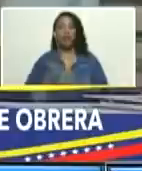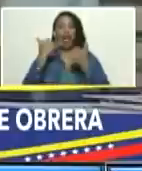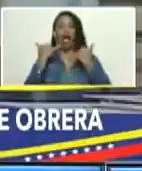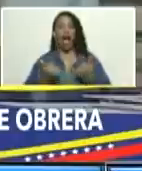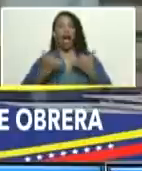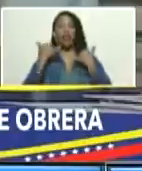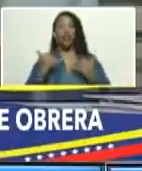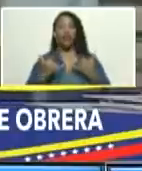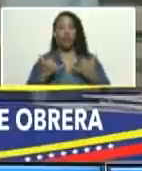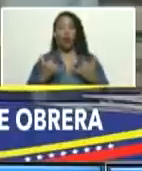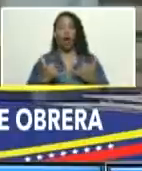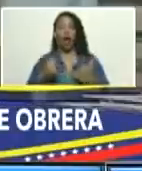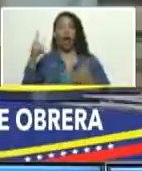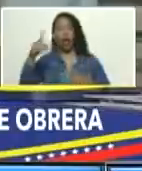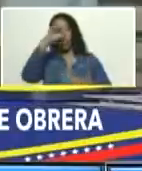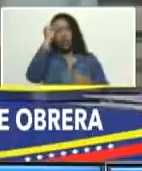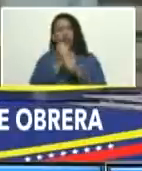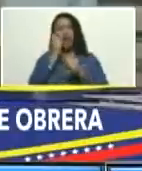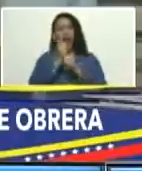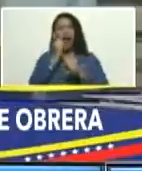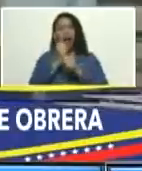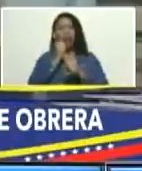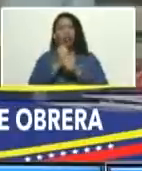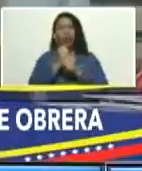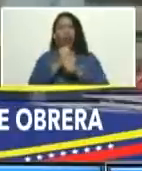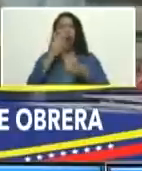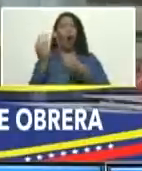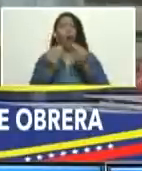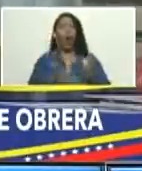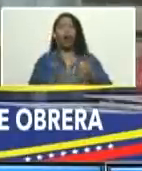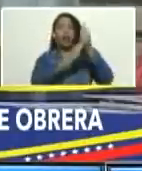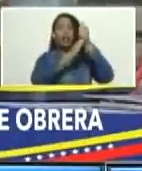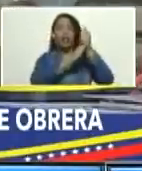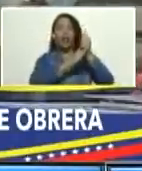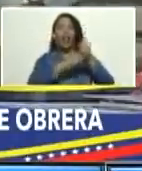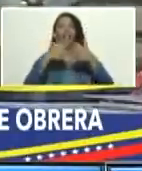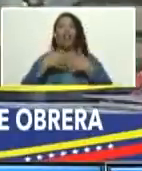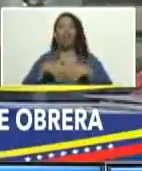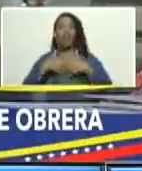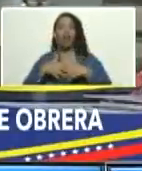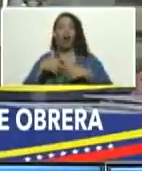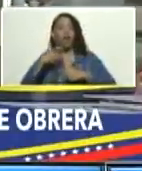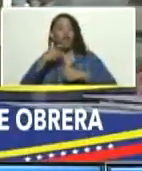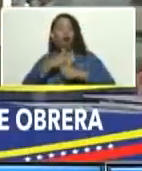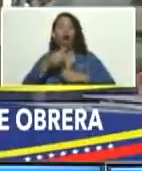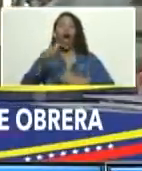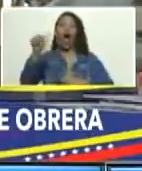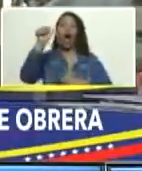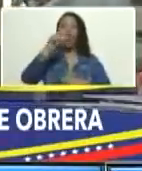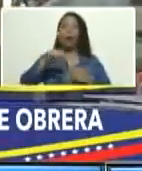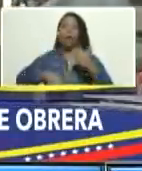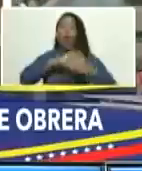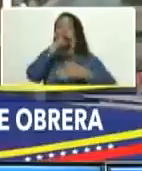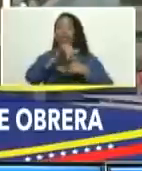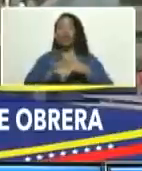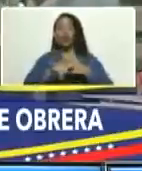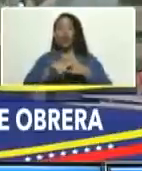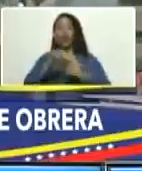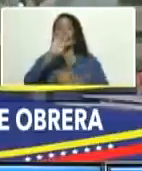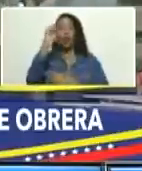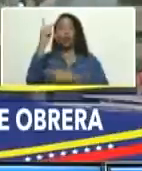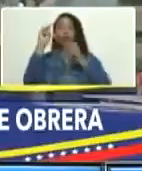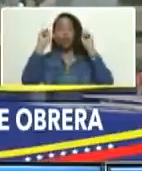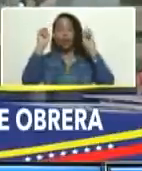Actualmente se desempeña como líder de las plantas de inyección de agua para proyectos de recuperación secundaria de